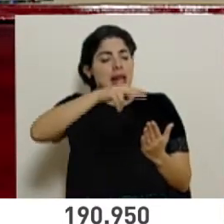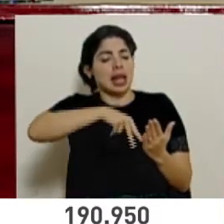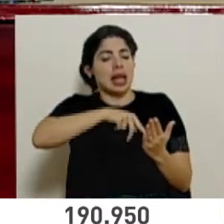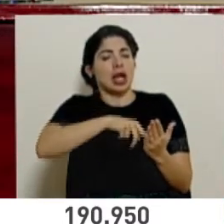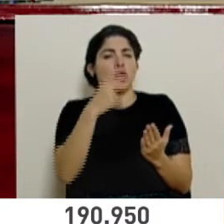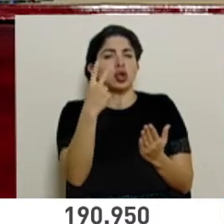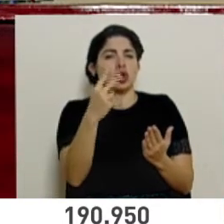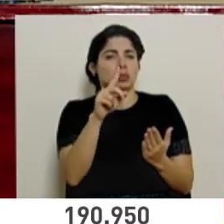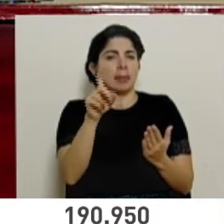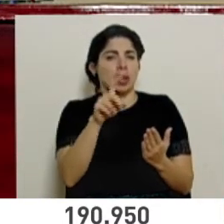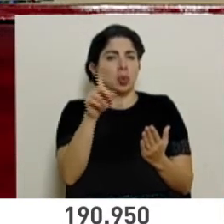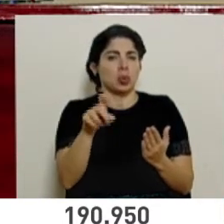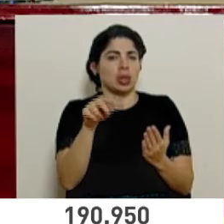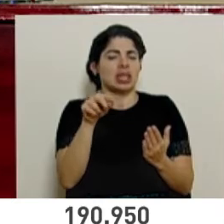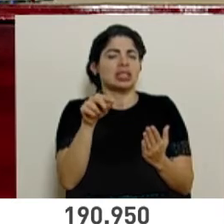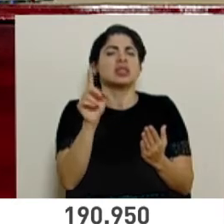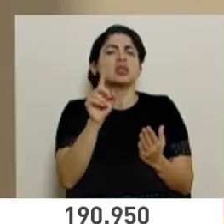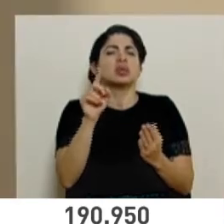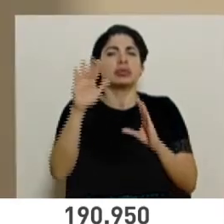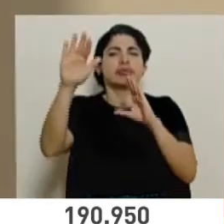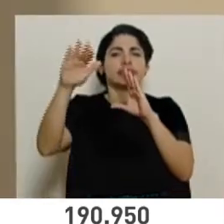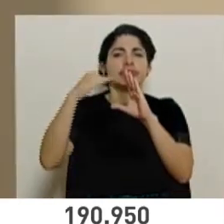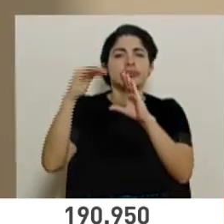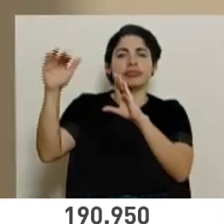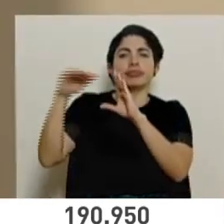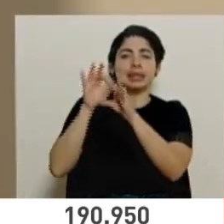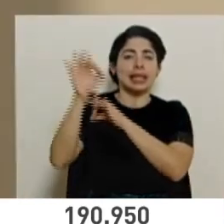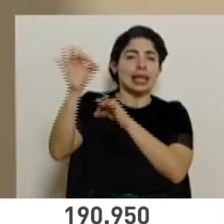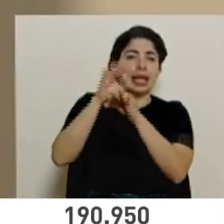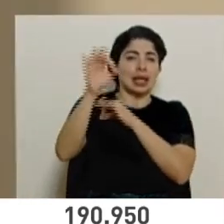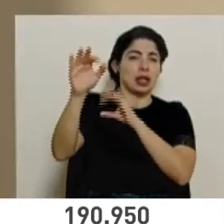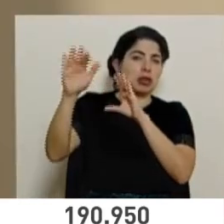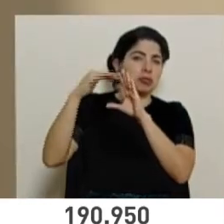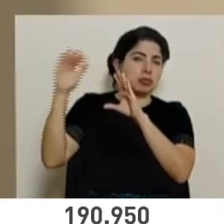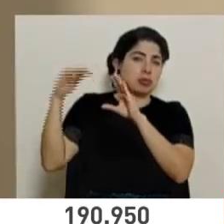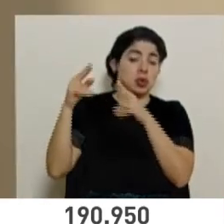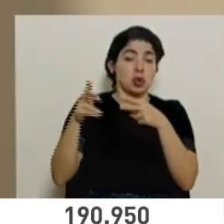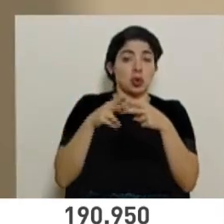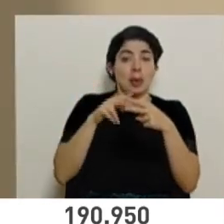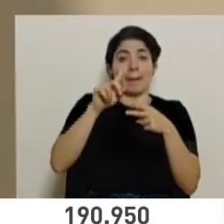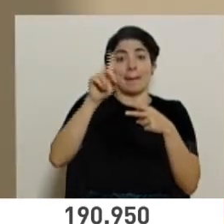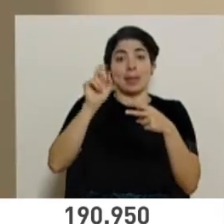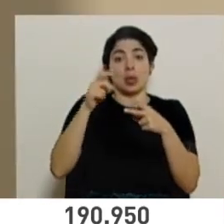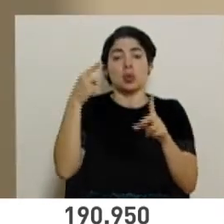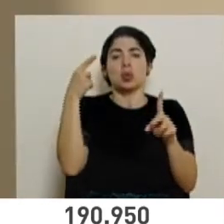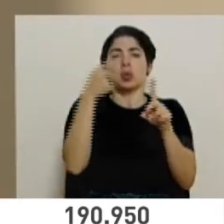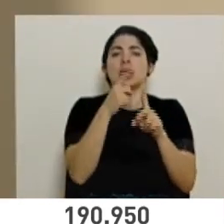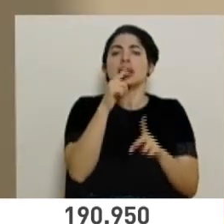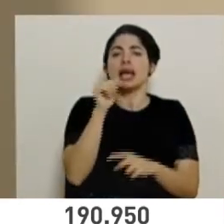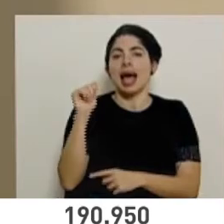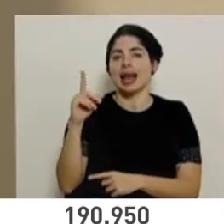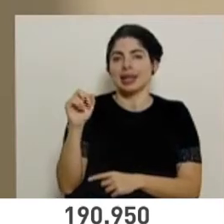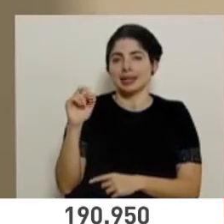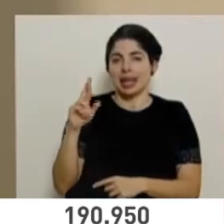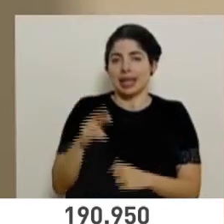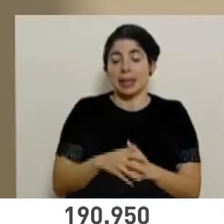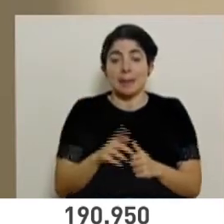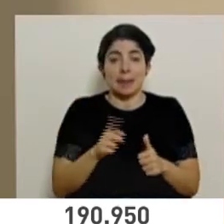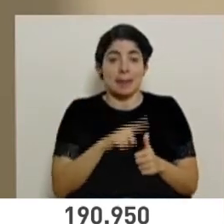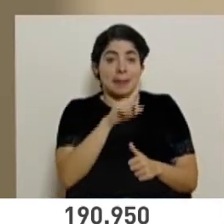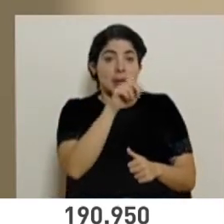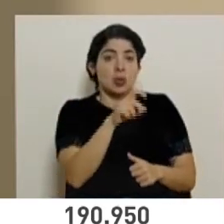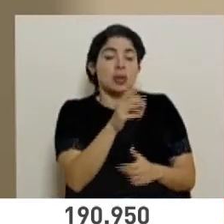2 consultas que nos ingresan de los medios regionales vía remota. Las 2 consultas son para don Alexander. La primera